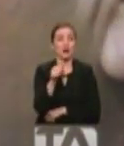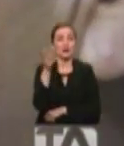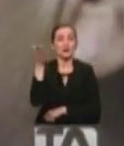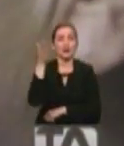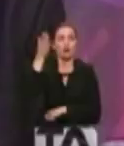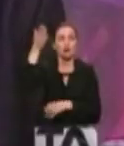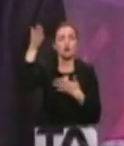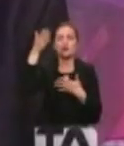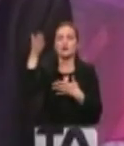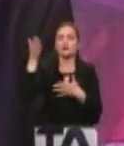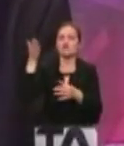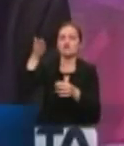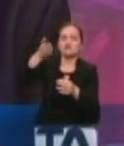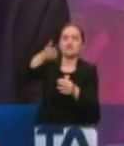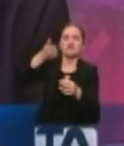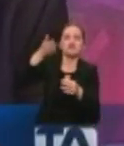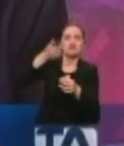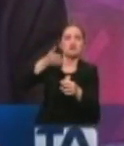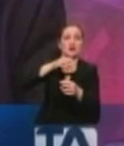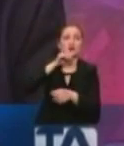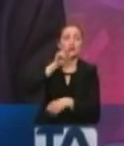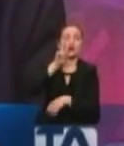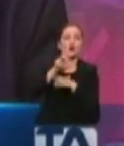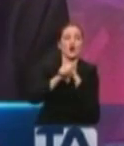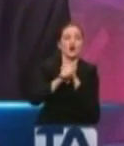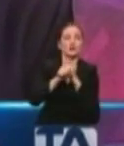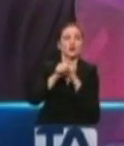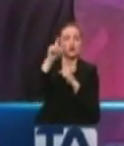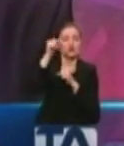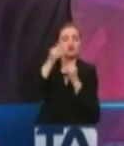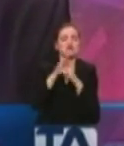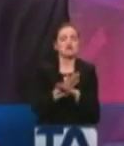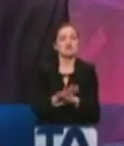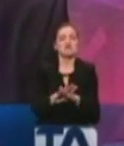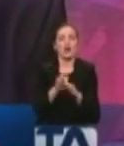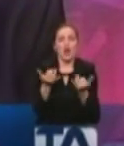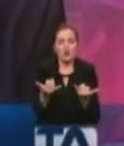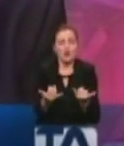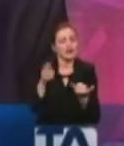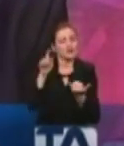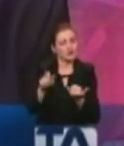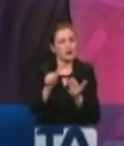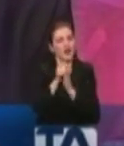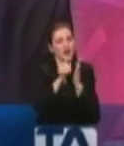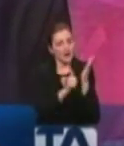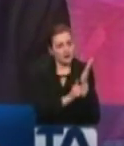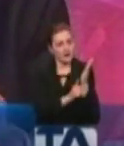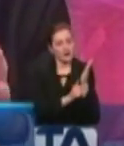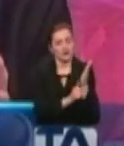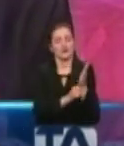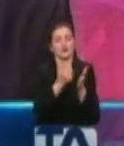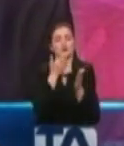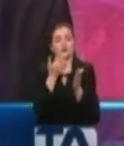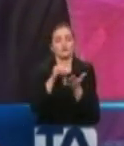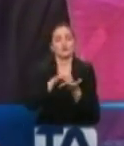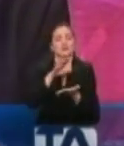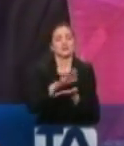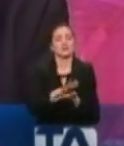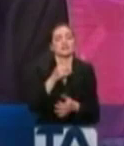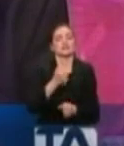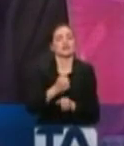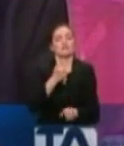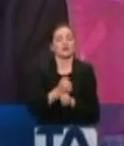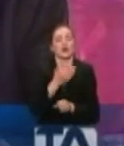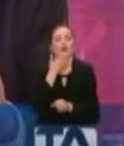rumbo político. Estamos a 2 años de finalizar un gobierno, el momento es ahora. El debate, la agenda nacional